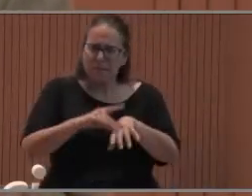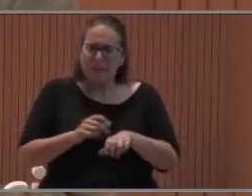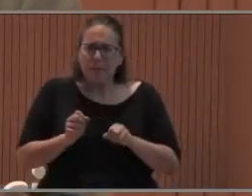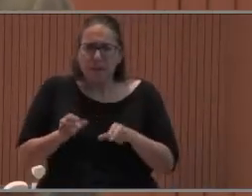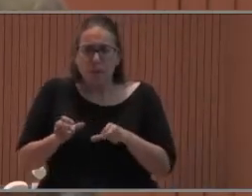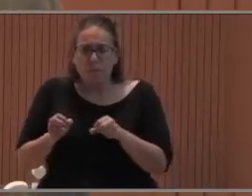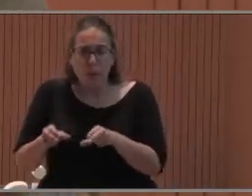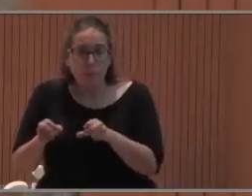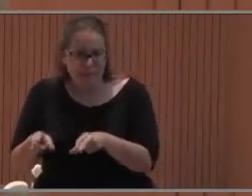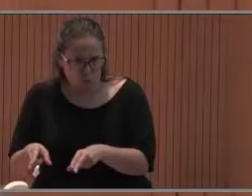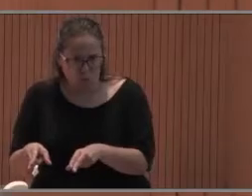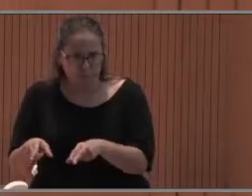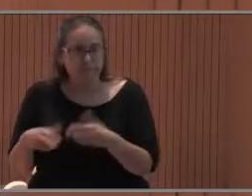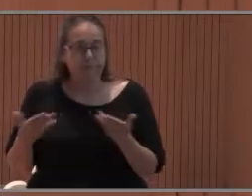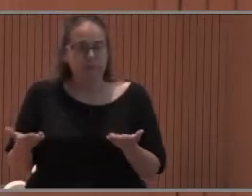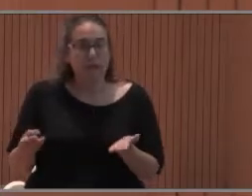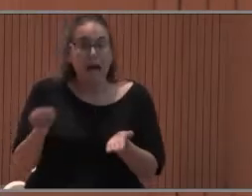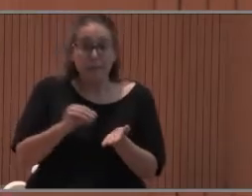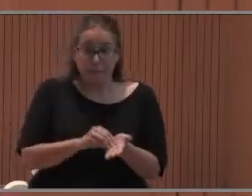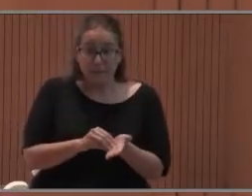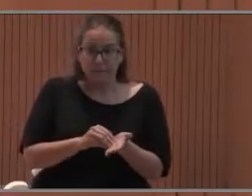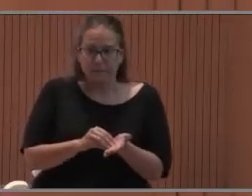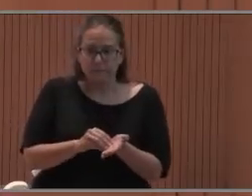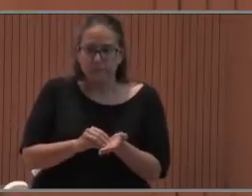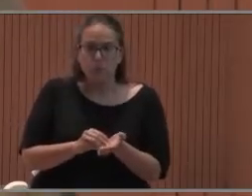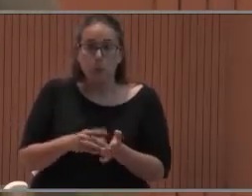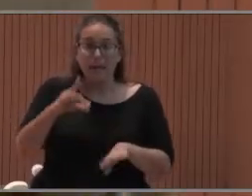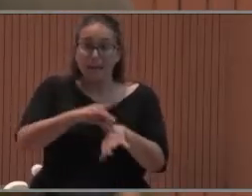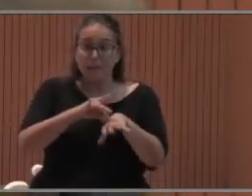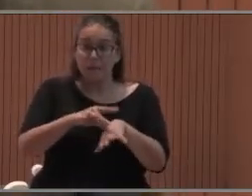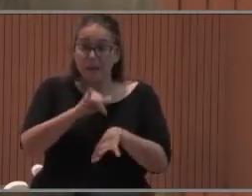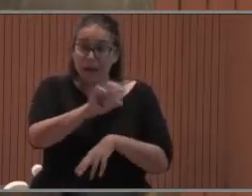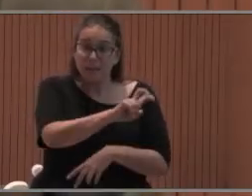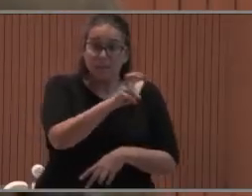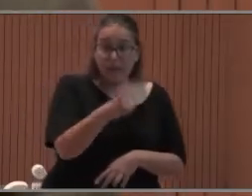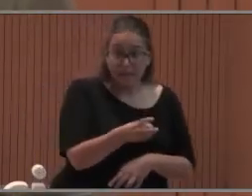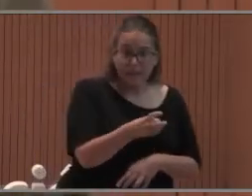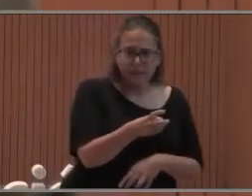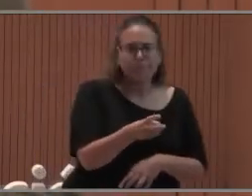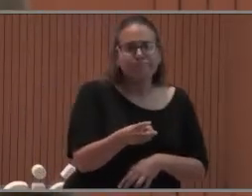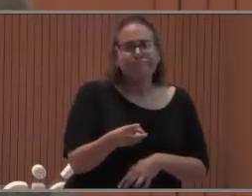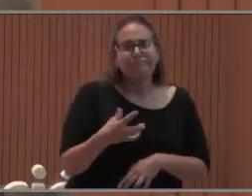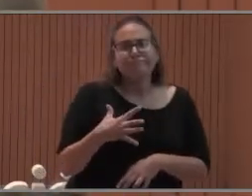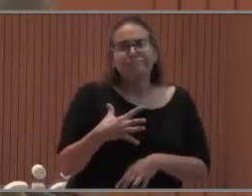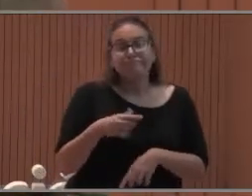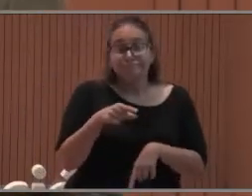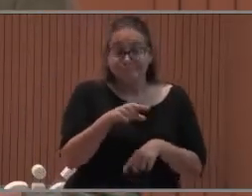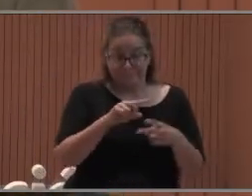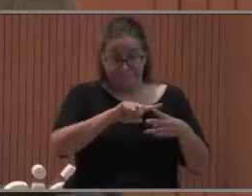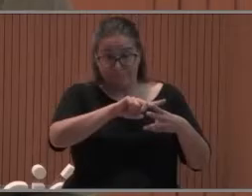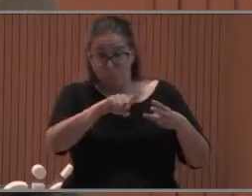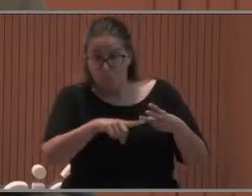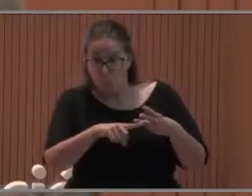que es una de las claves. Y si además tienes varias enfermedades, tienes más posibilidades de que se te agrave y se te descompense alguna de ellas,